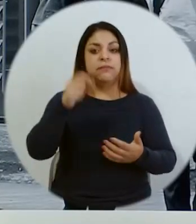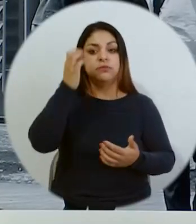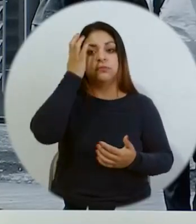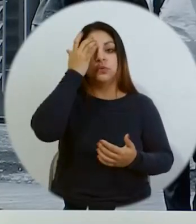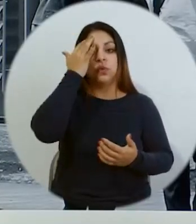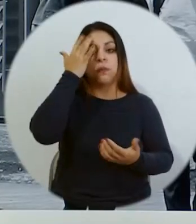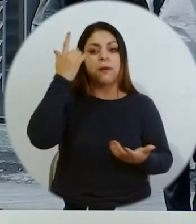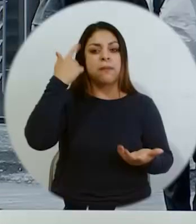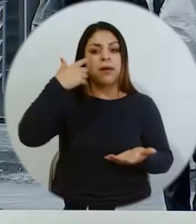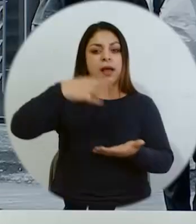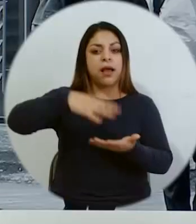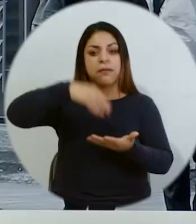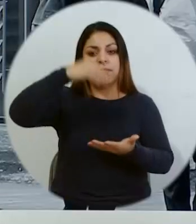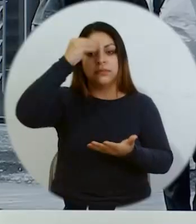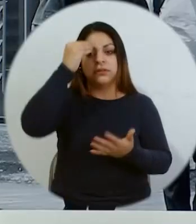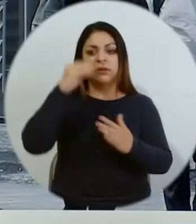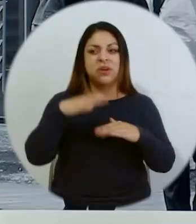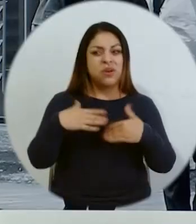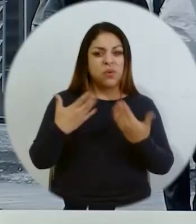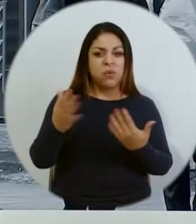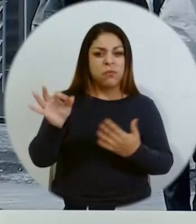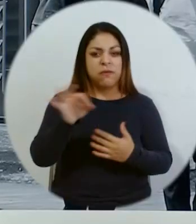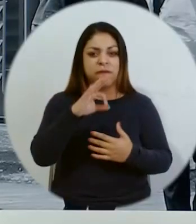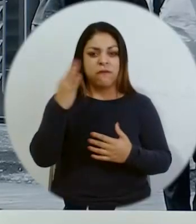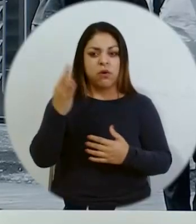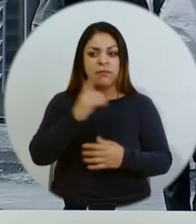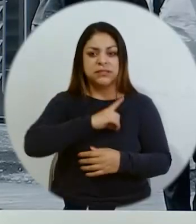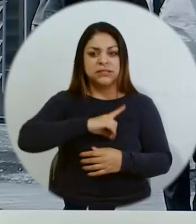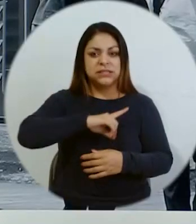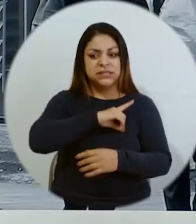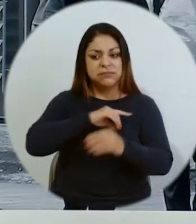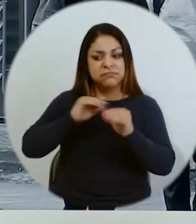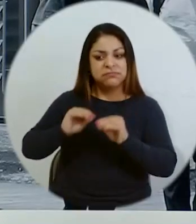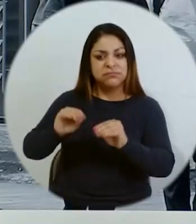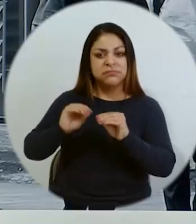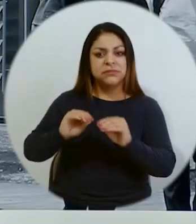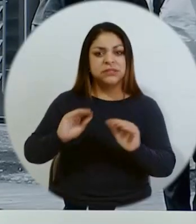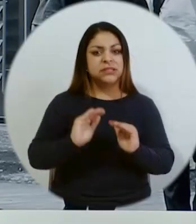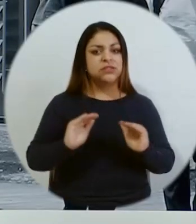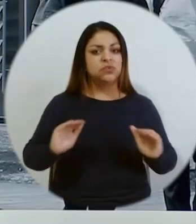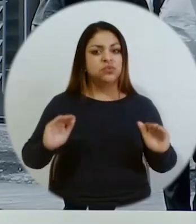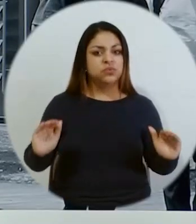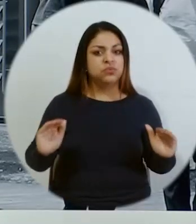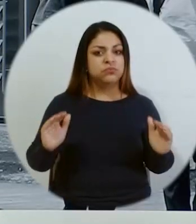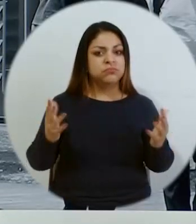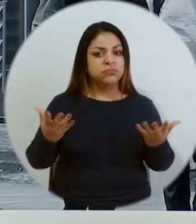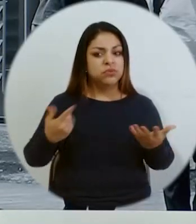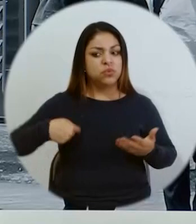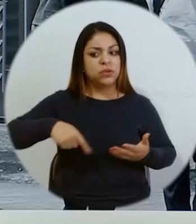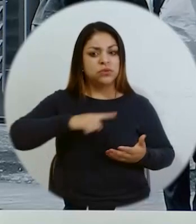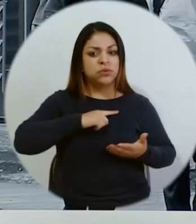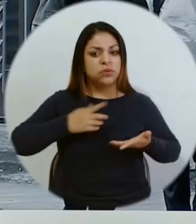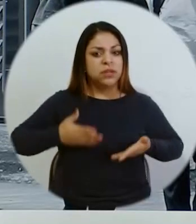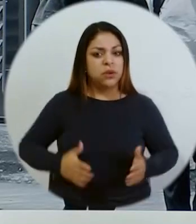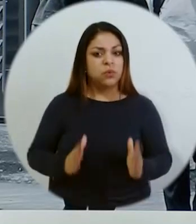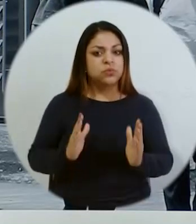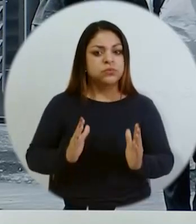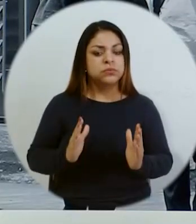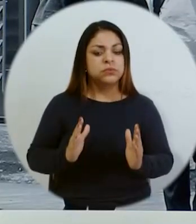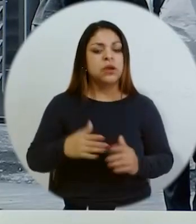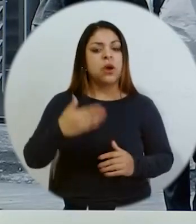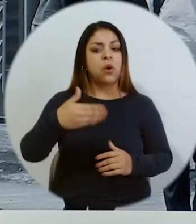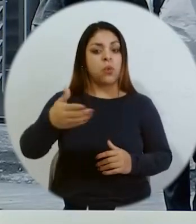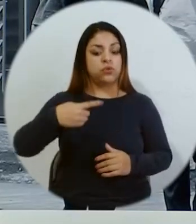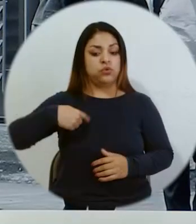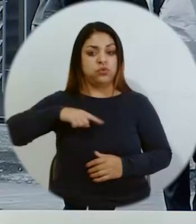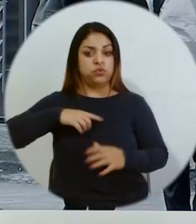preocuparnos por aprender de qué forma podemos disciplinar a las niñas y a los niños, a nuestros hijas e hijos. Cuando